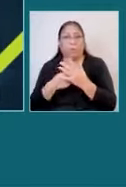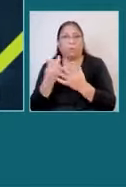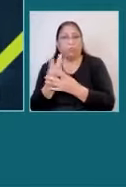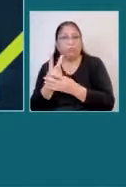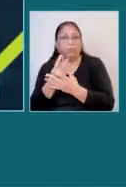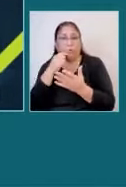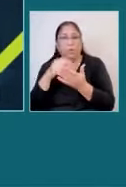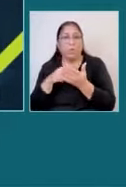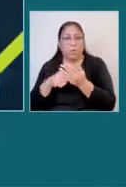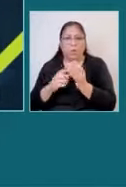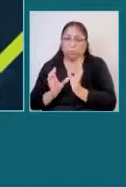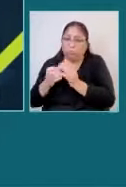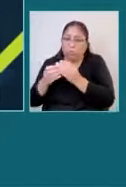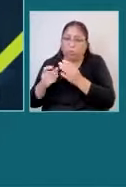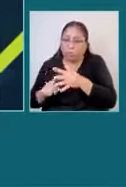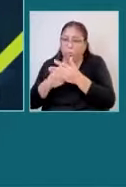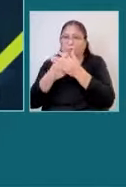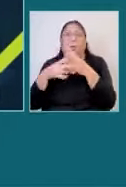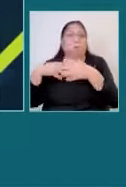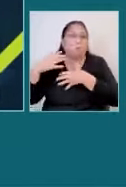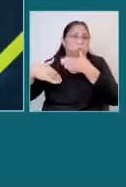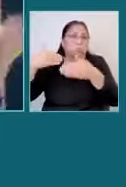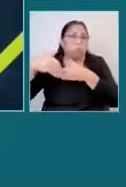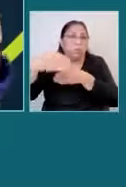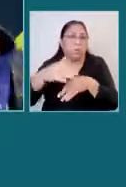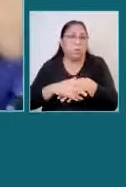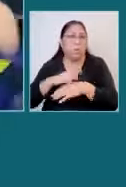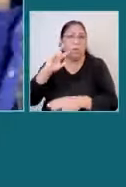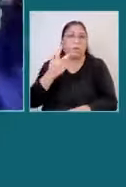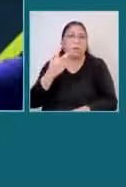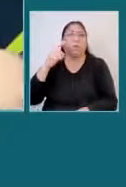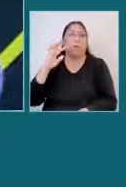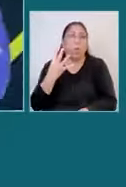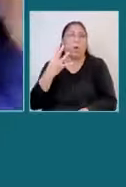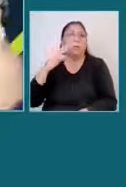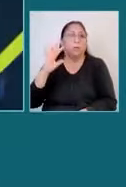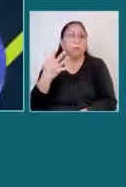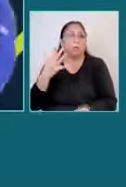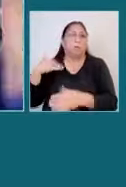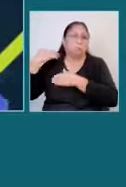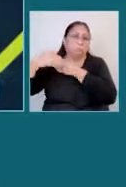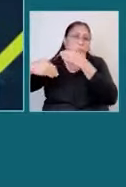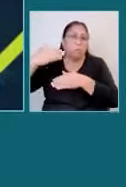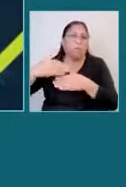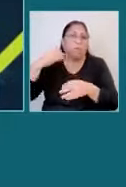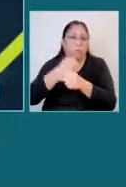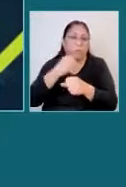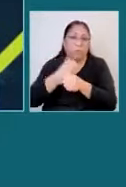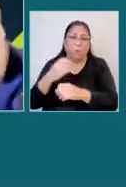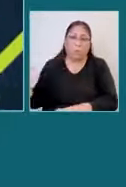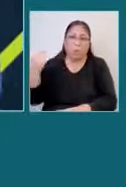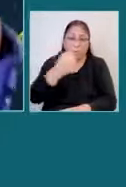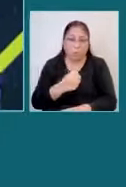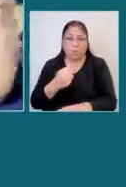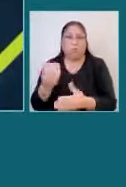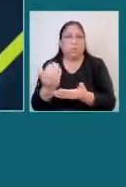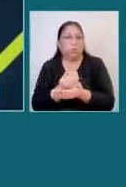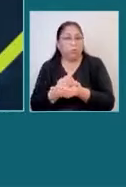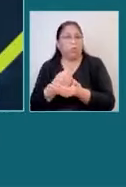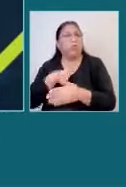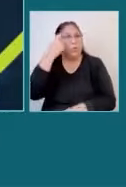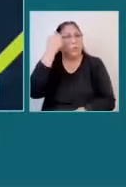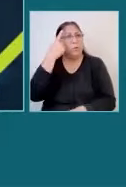Capital Semilla y en Capital Dinámico, ¿no? Entonces, desde la tercera, cuarta, quinta generación venimos postulando estos fondos, nos hizo entender muy